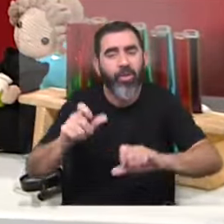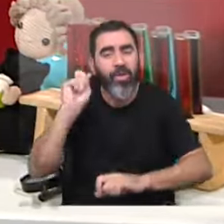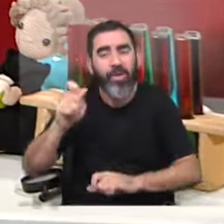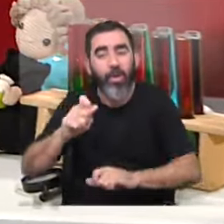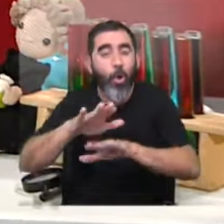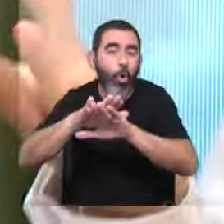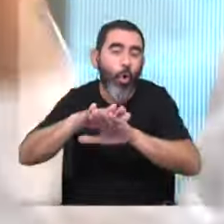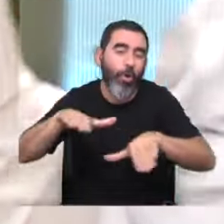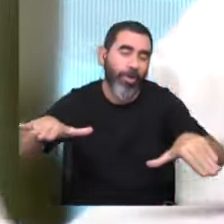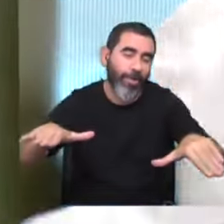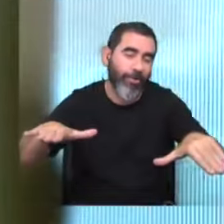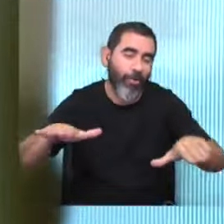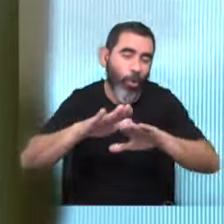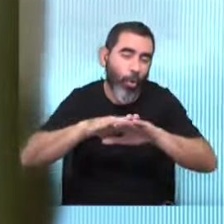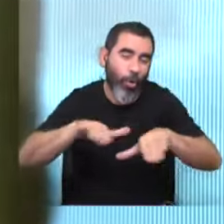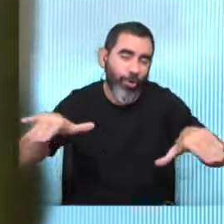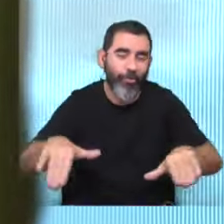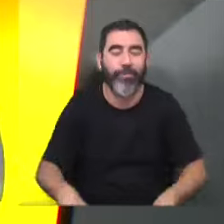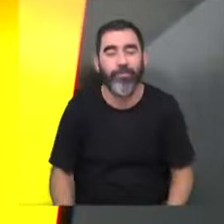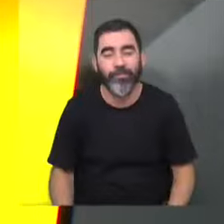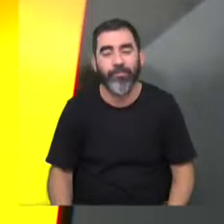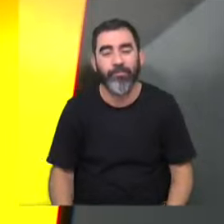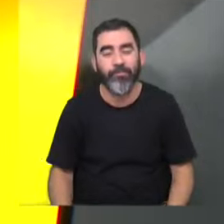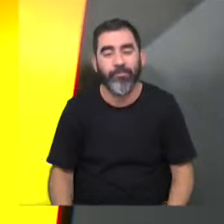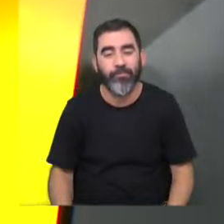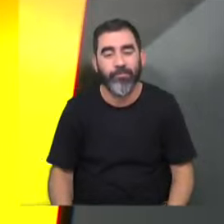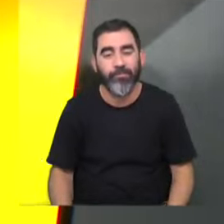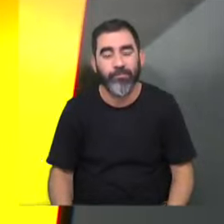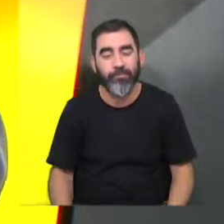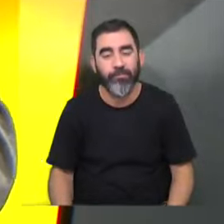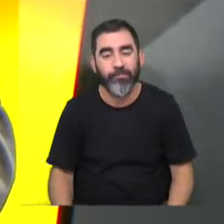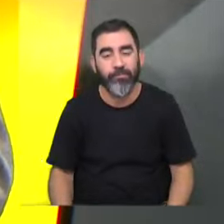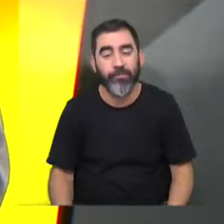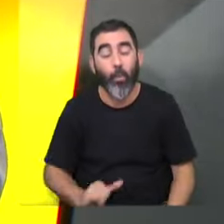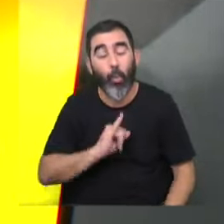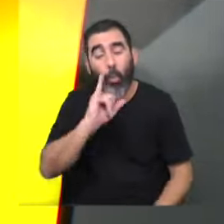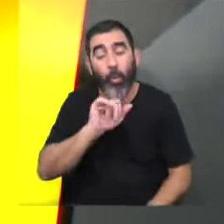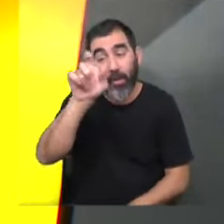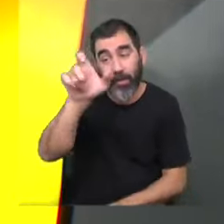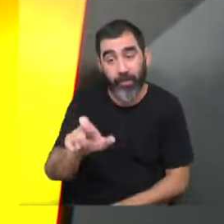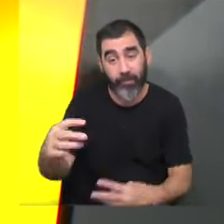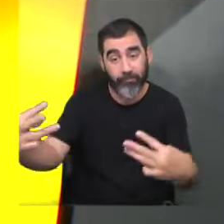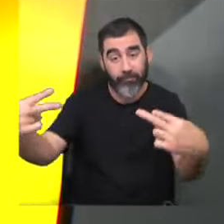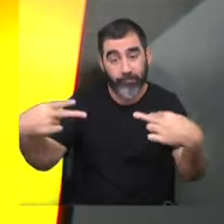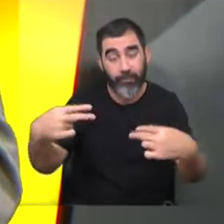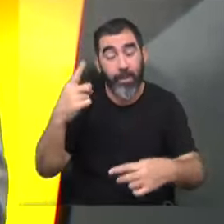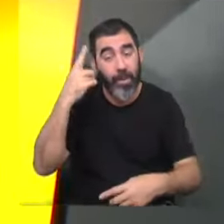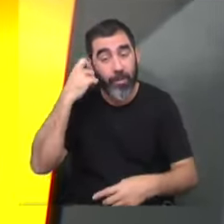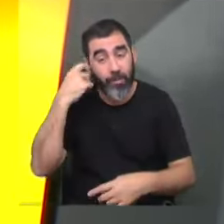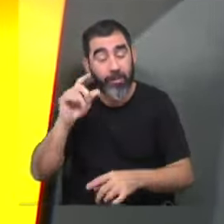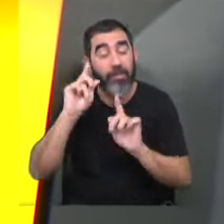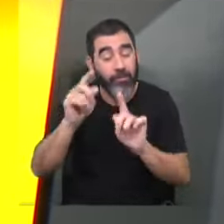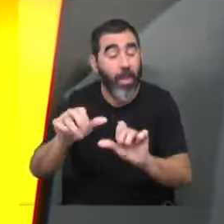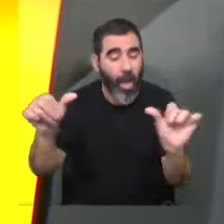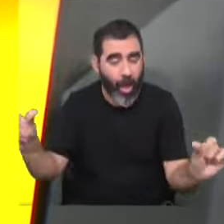los peques. De los peques, excelente. Exactamente. Excelente. Primero contarles a los que están mirando que este mismo experimento es uno de los que